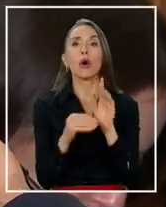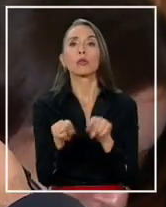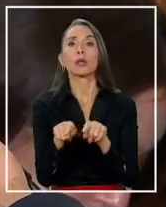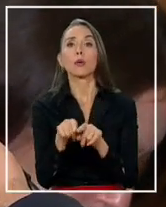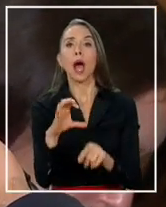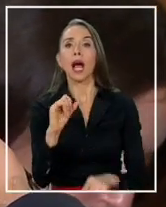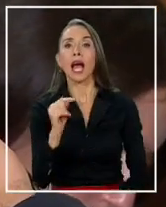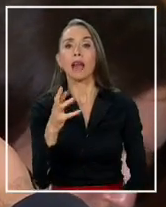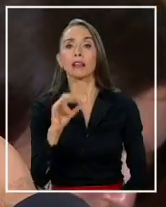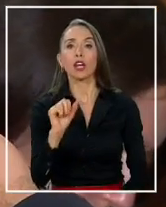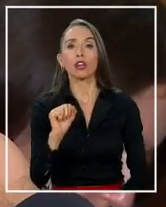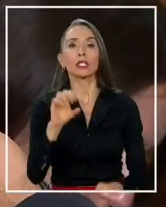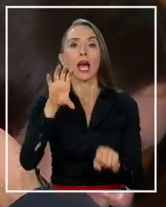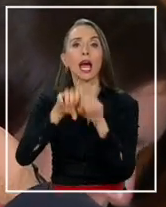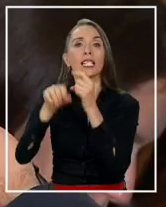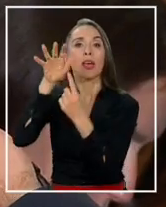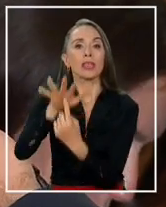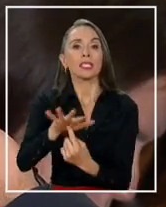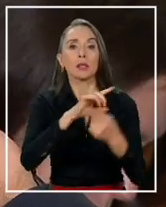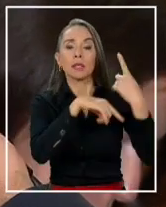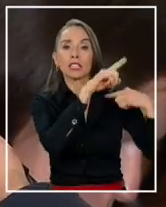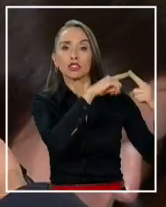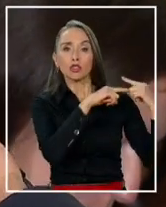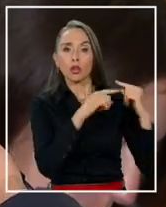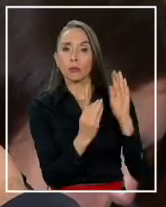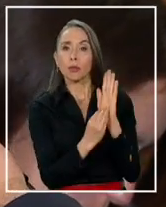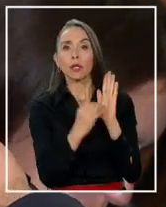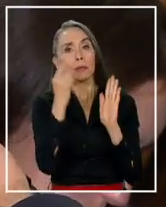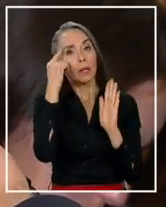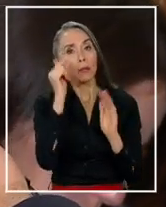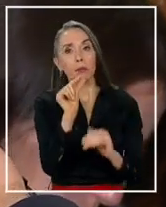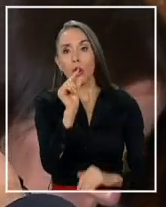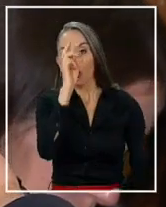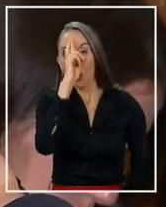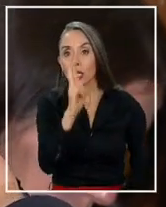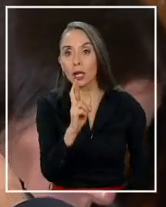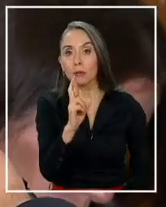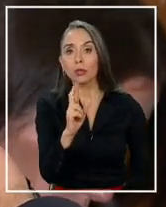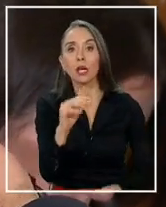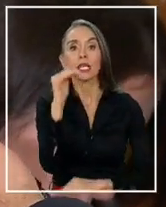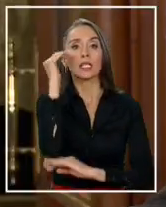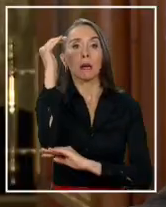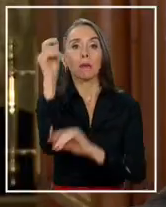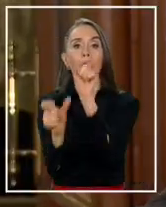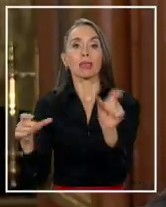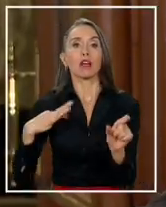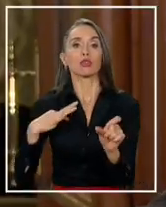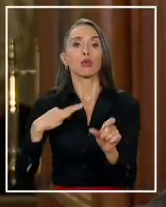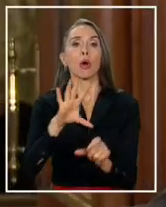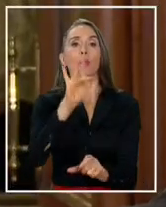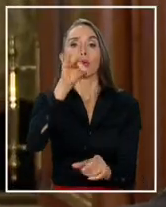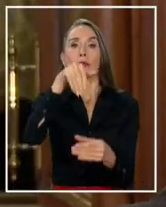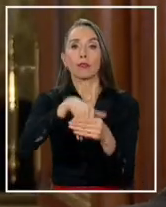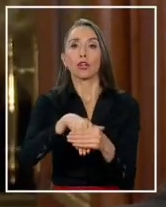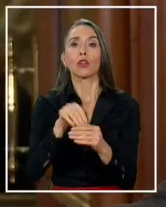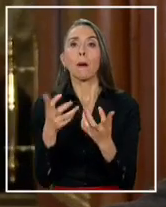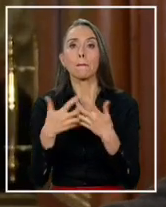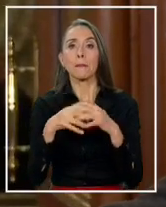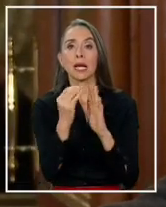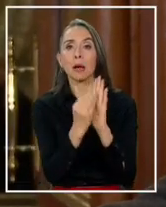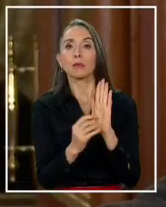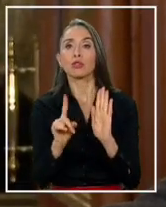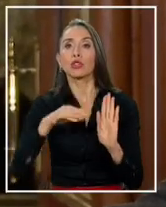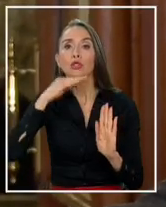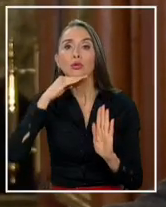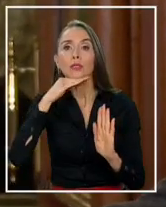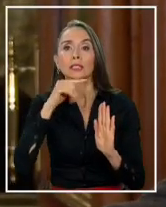categoría discriminada de modo histórico, me parece que puede ser poco respetuoso de la soberanía de la nación. Es un mecanismo que es insuficiente. Me parece